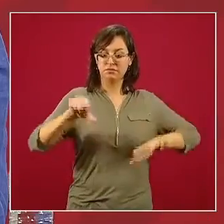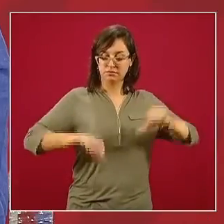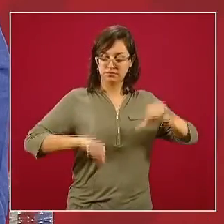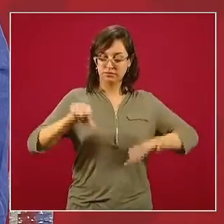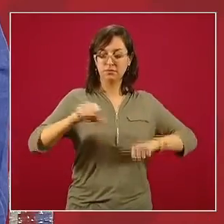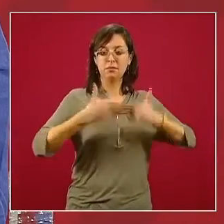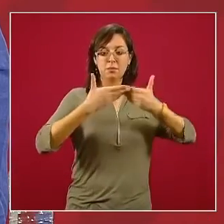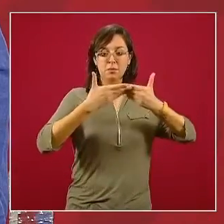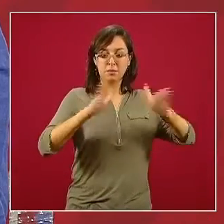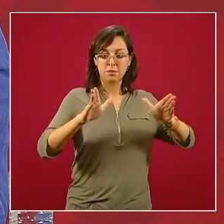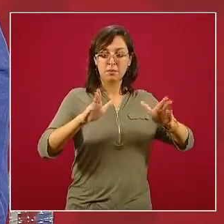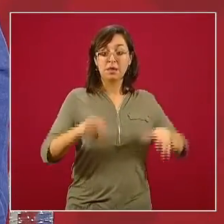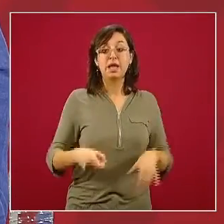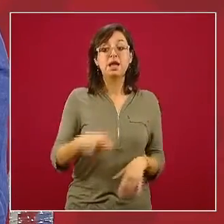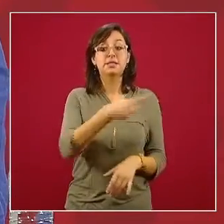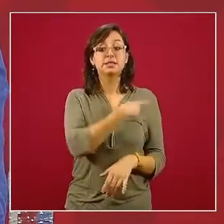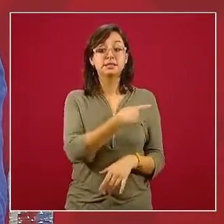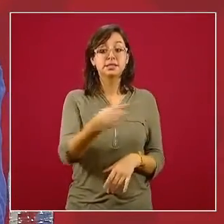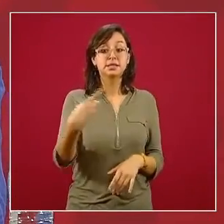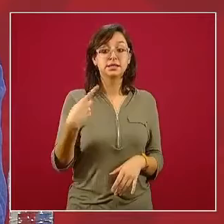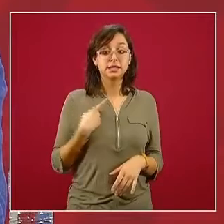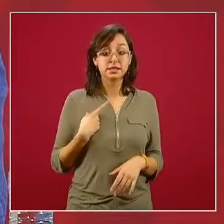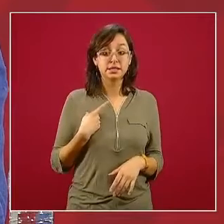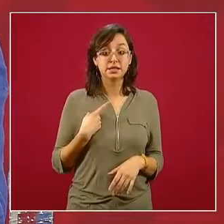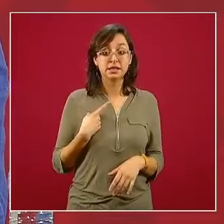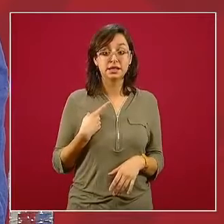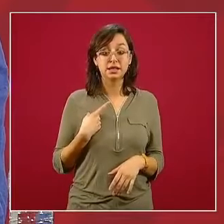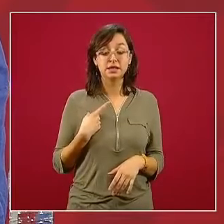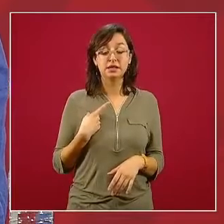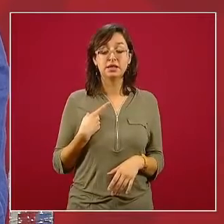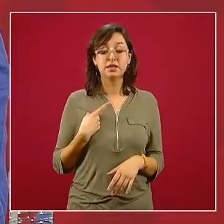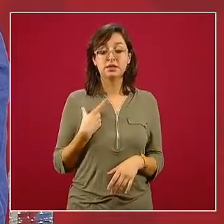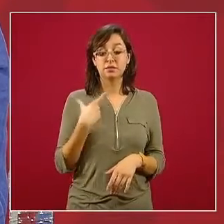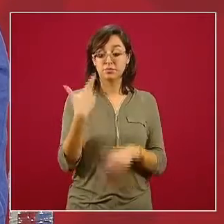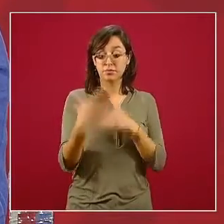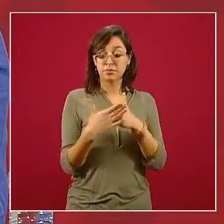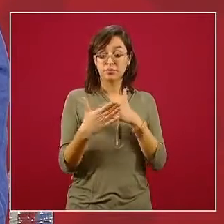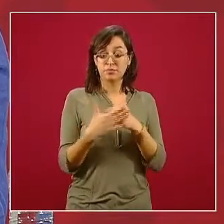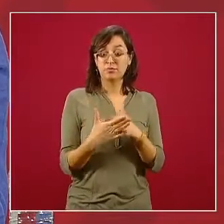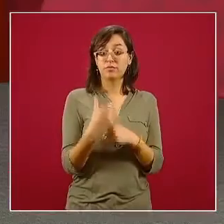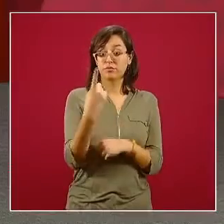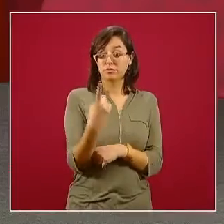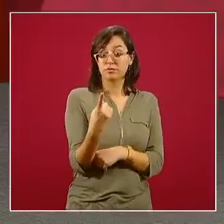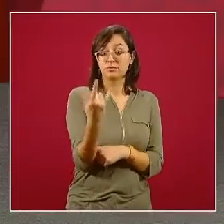esenciales, deberán, para poder entrar en operaciones el 1 de junio,